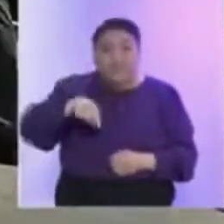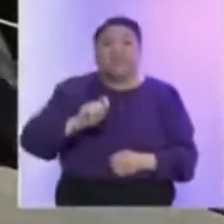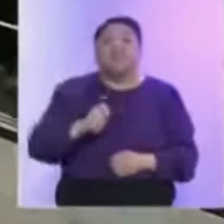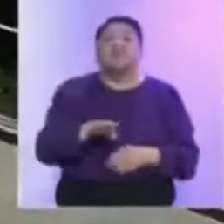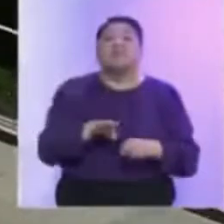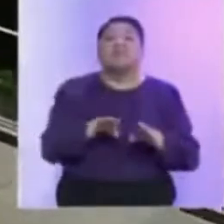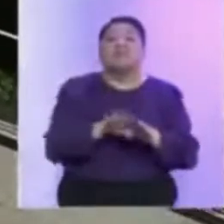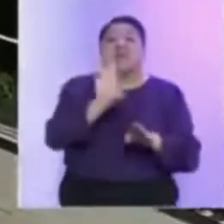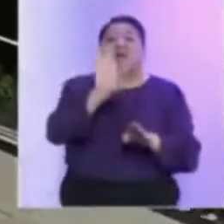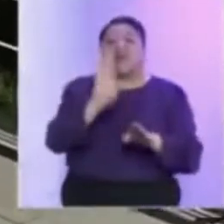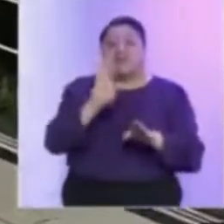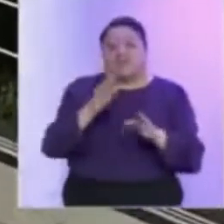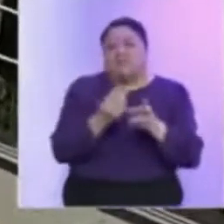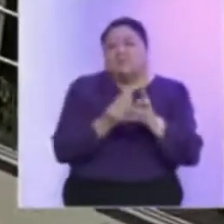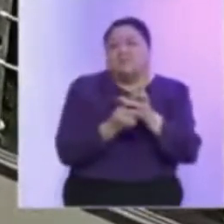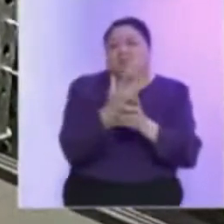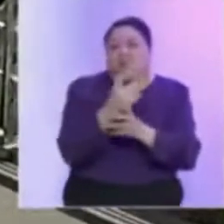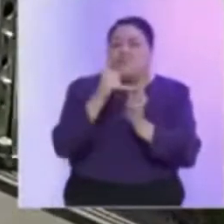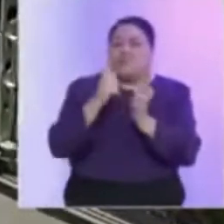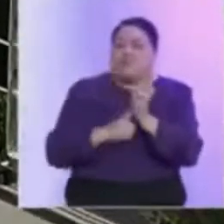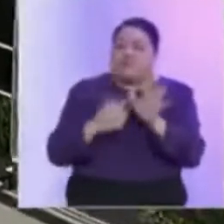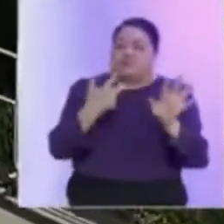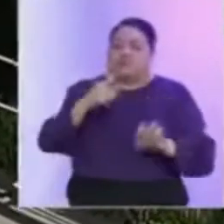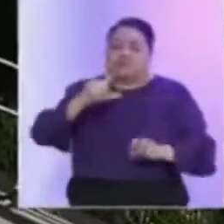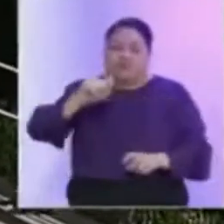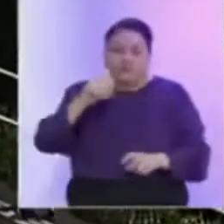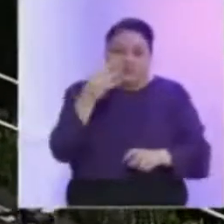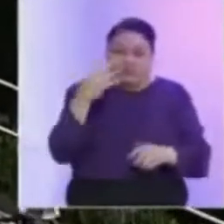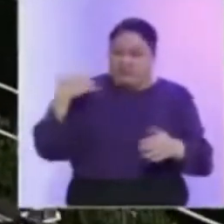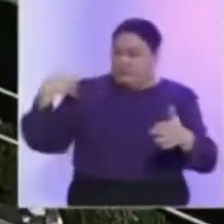es relativamente joven, ya lo decíamos, desde 1824 y hasta